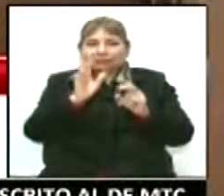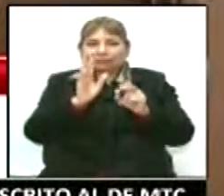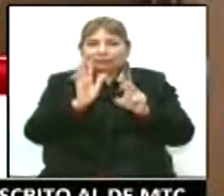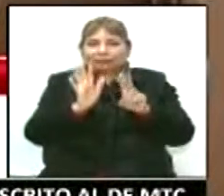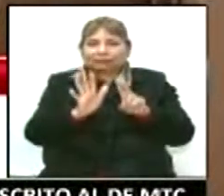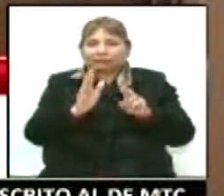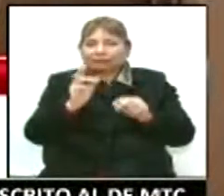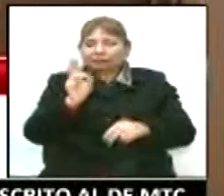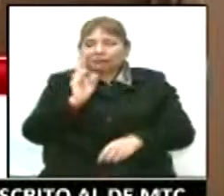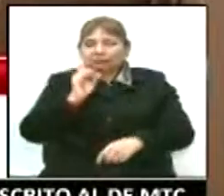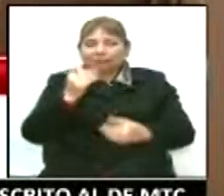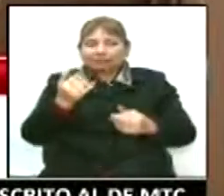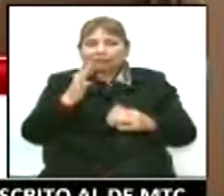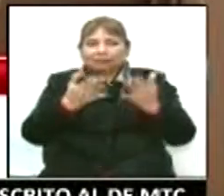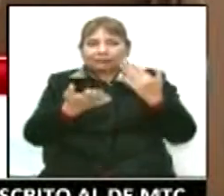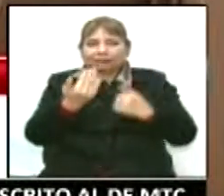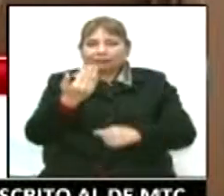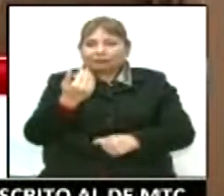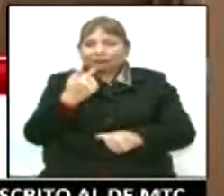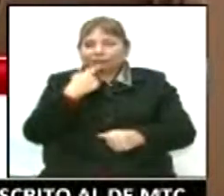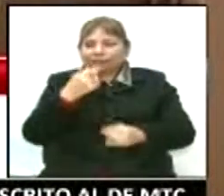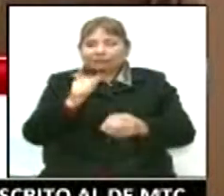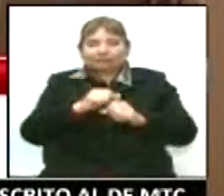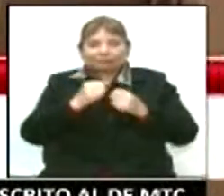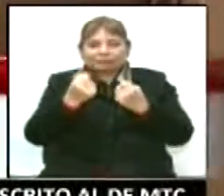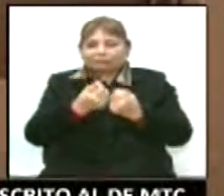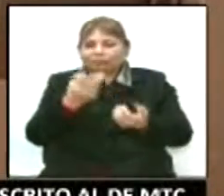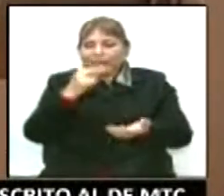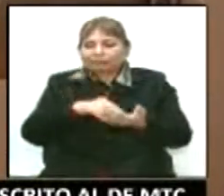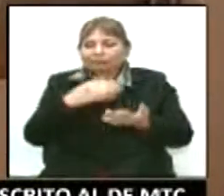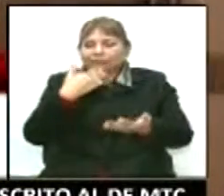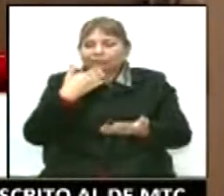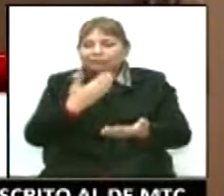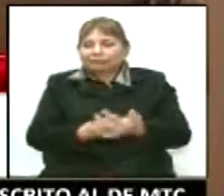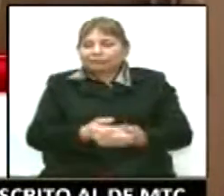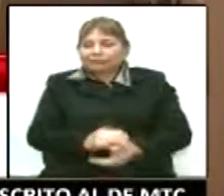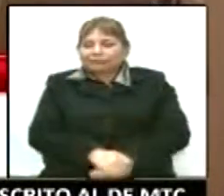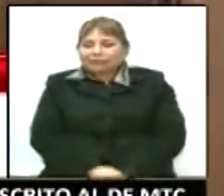minutos del día viernes 14 de septiembre. Se levanta la sesión. Muchas gracias.